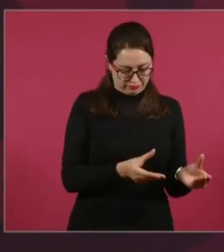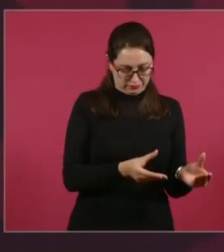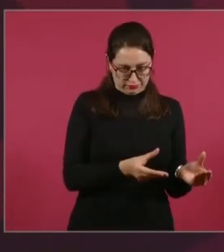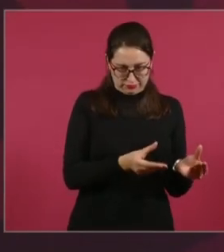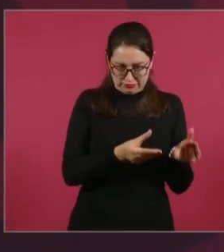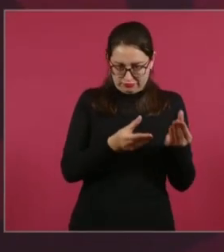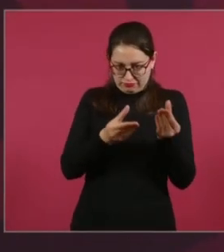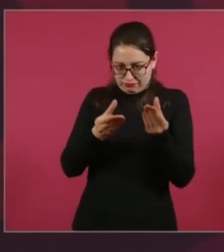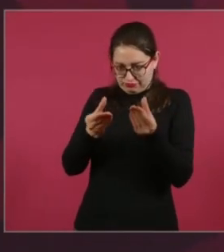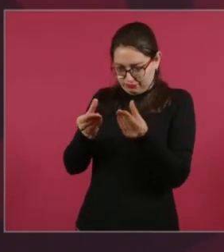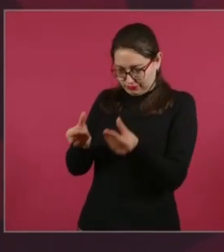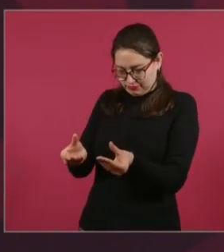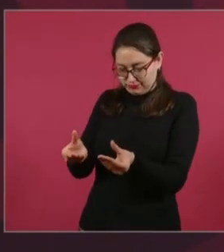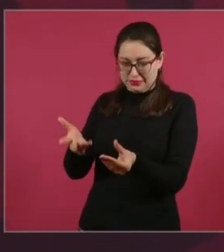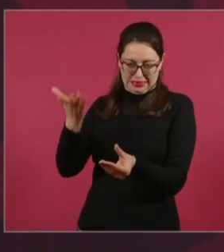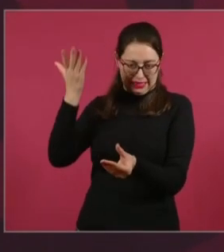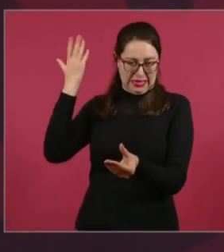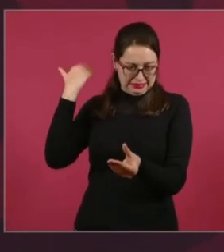y lo entrega